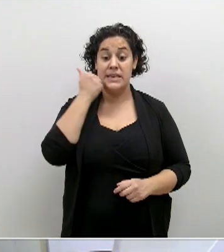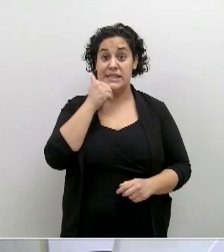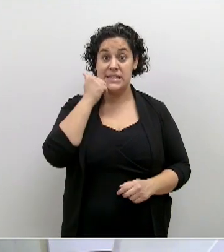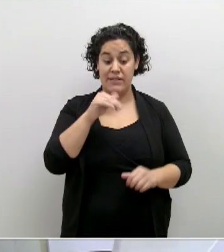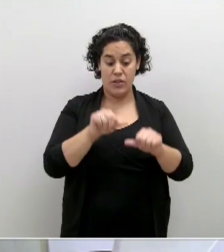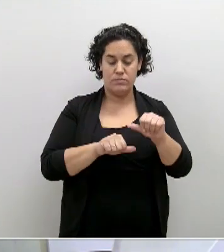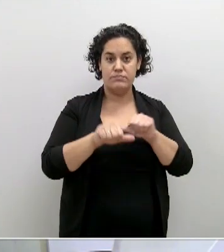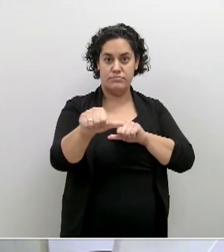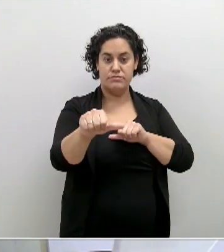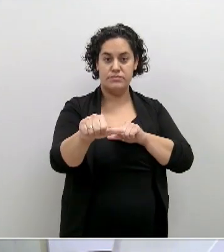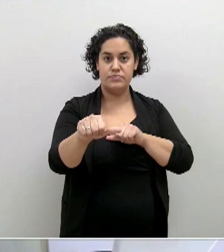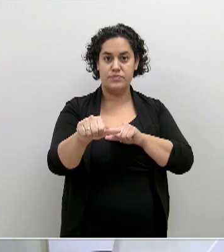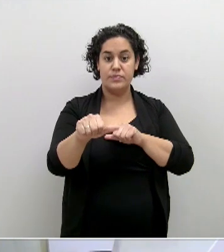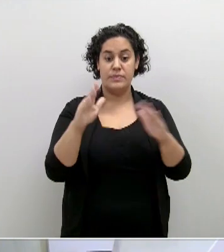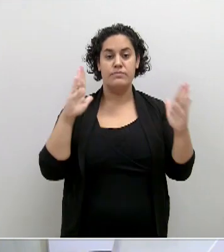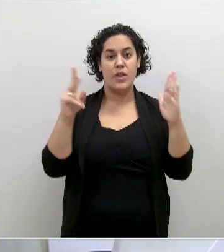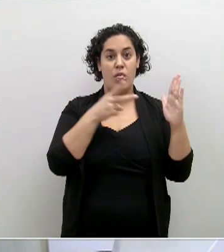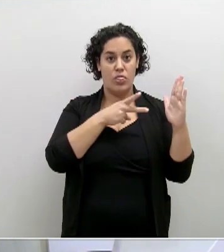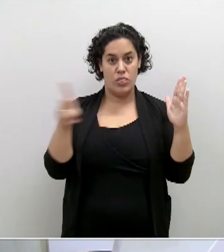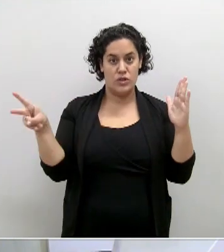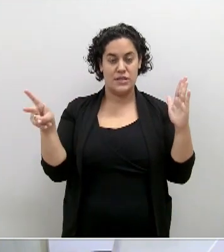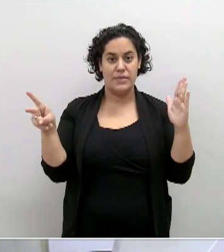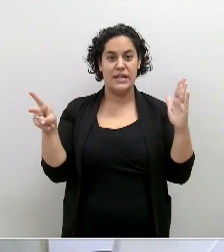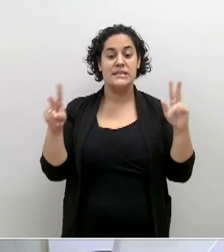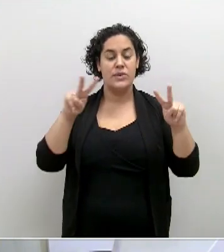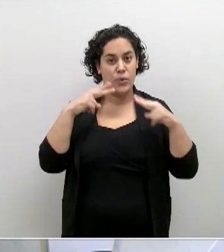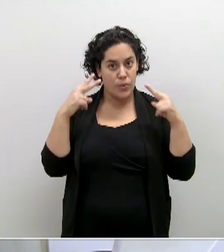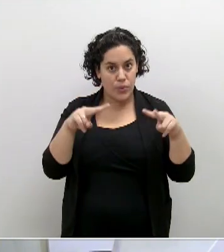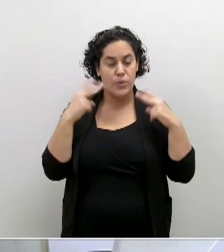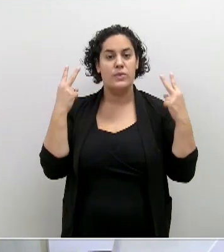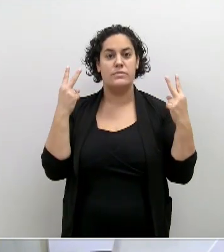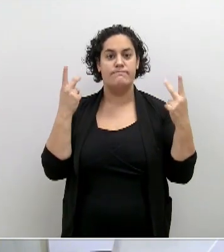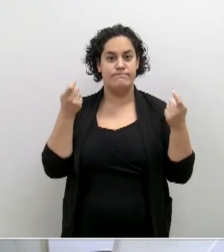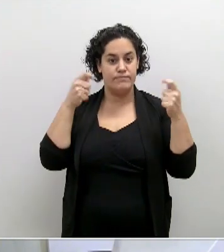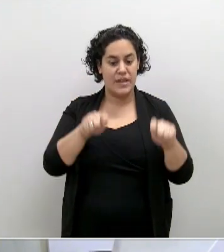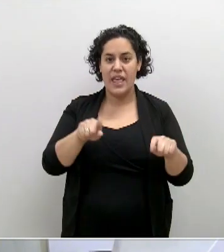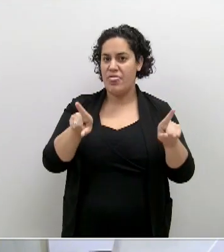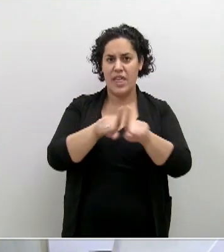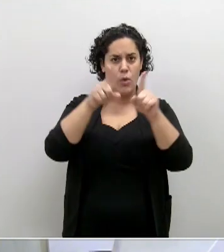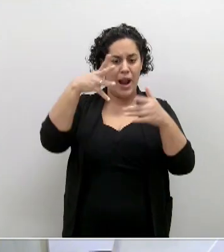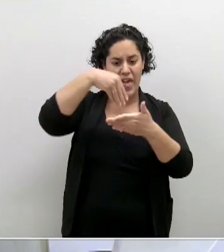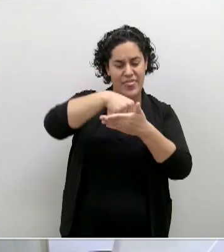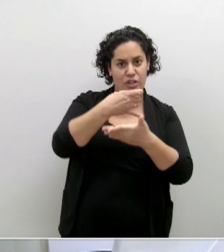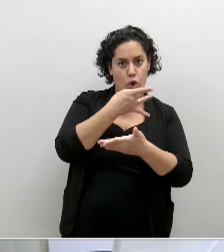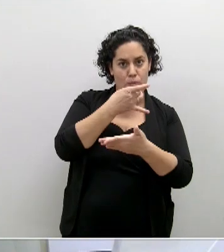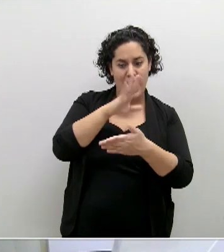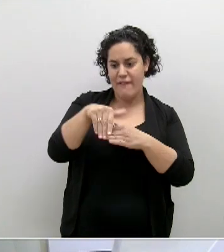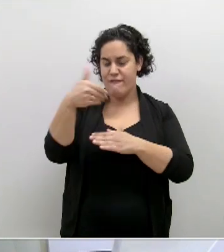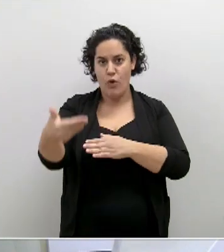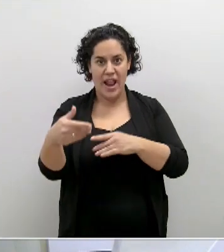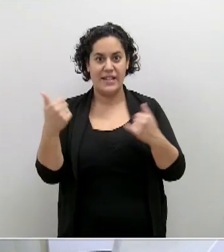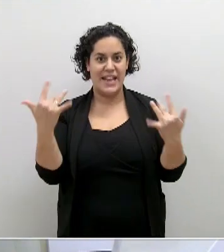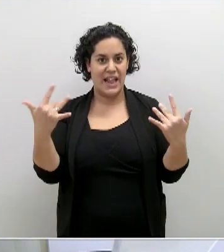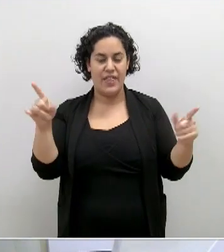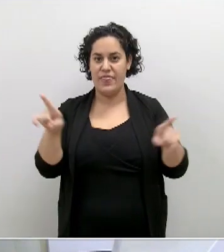quedará suspendida durante 14 días la actividad en hostelería y restauración, tanto interior como exterior, permitiendo el servicio para recoger